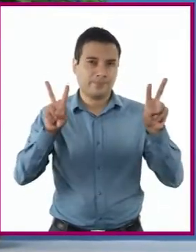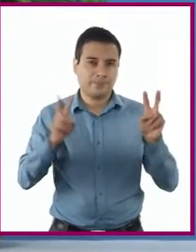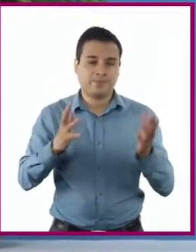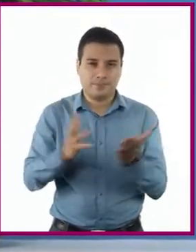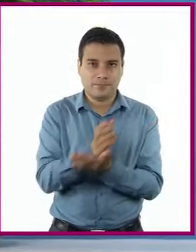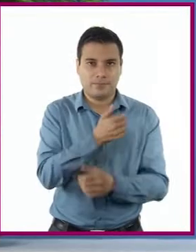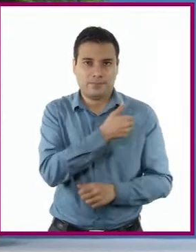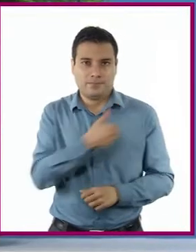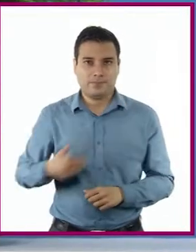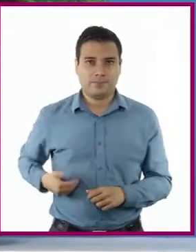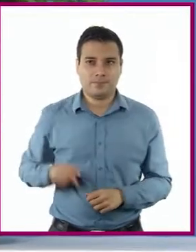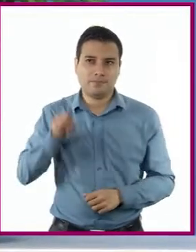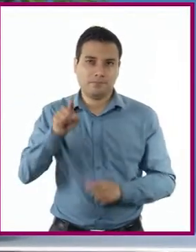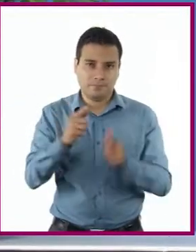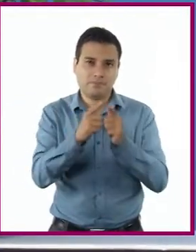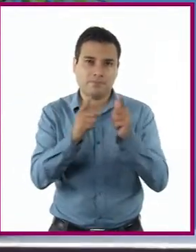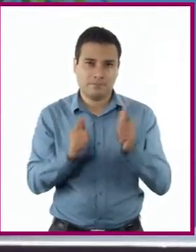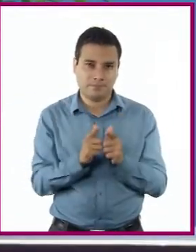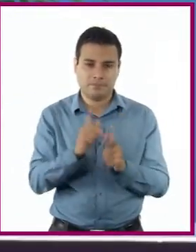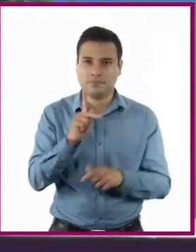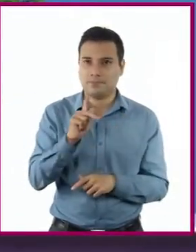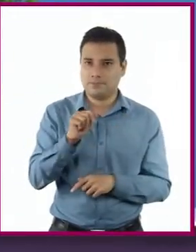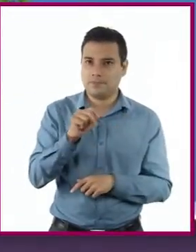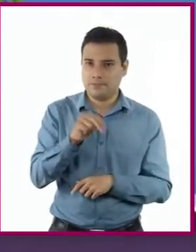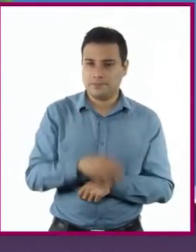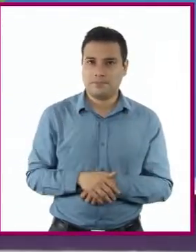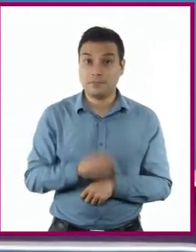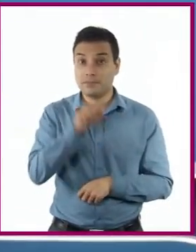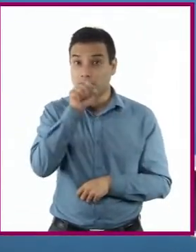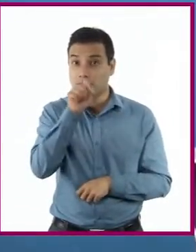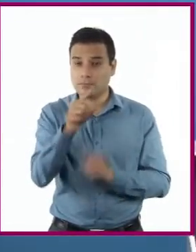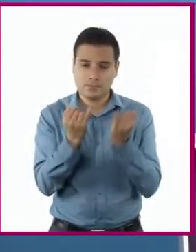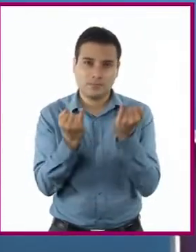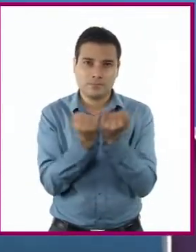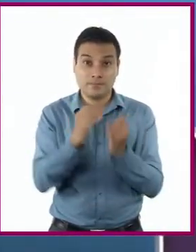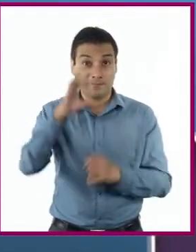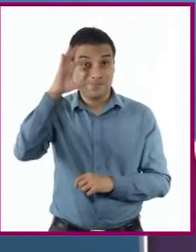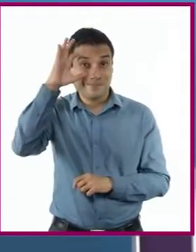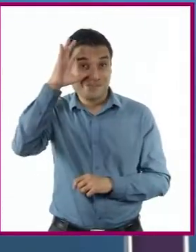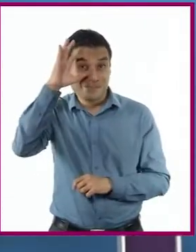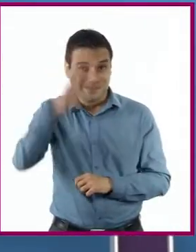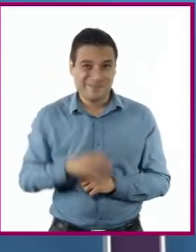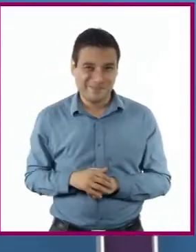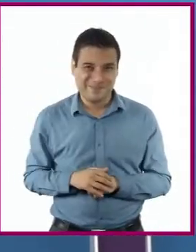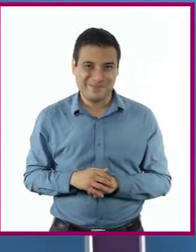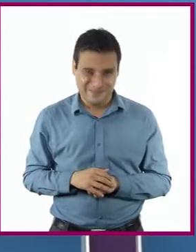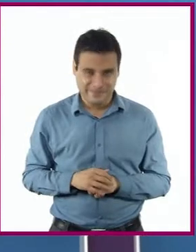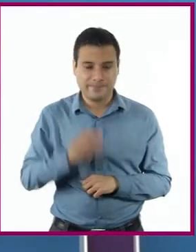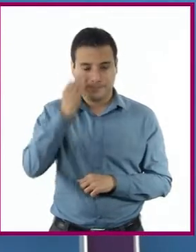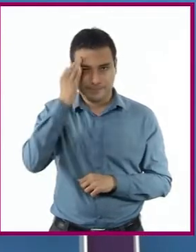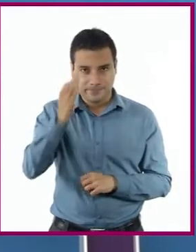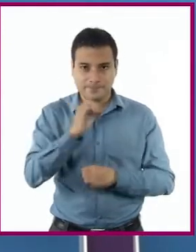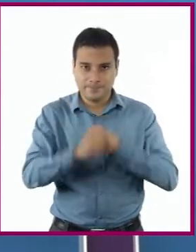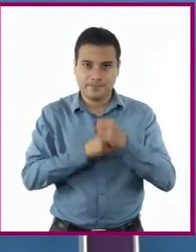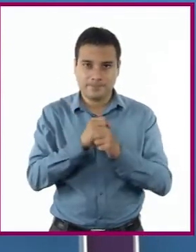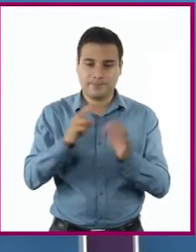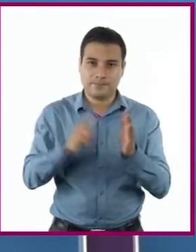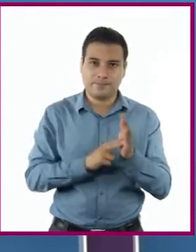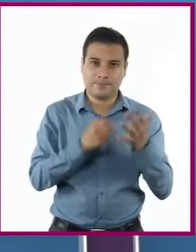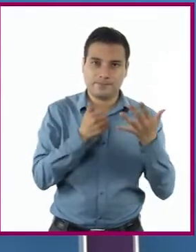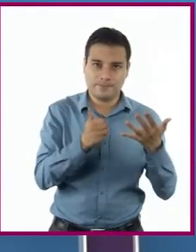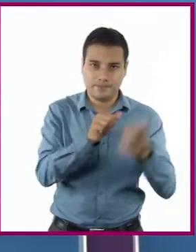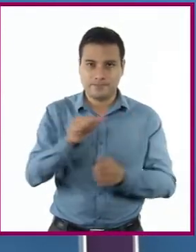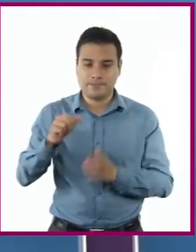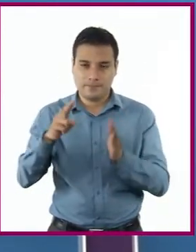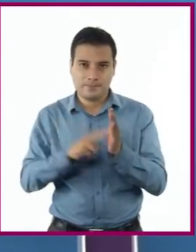presidencia representando al Partido Acción Nacional, lo mismo que Felipe Calderón Hinojosa para el periodo de 2006 a